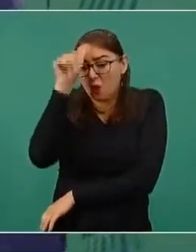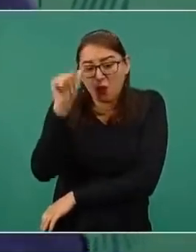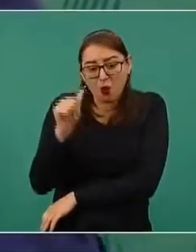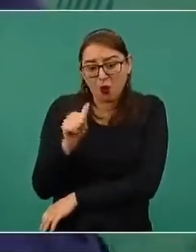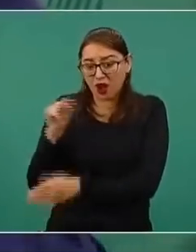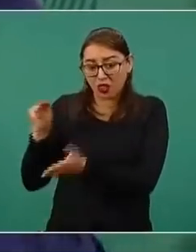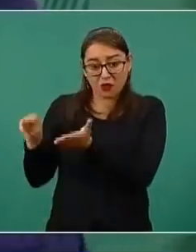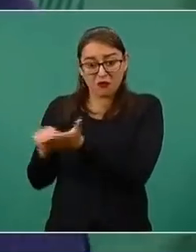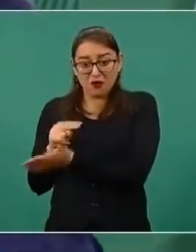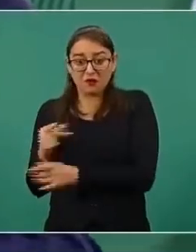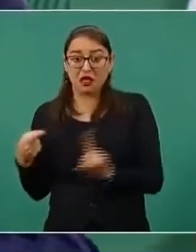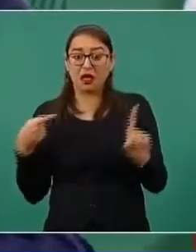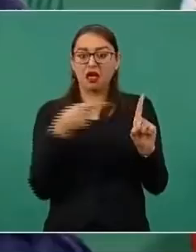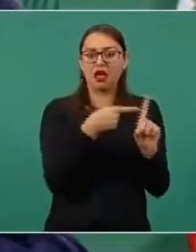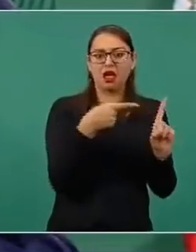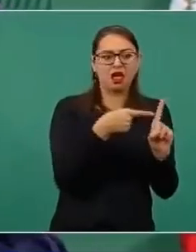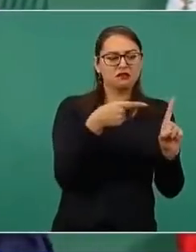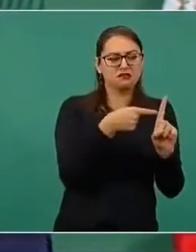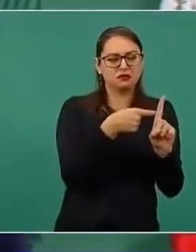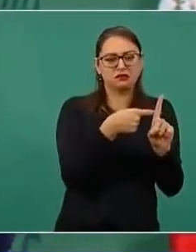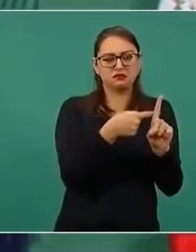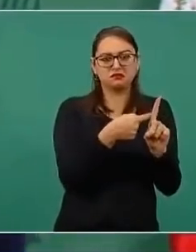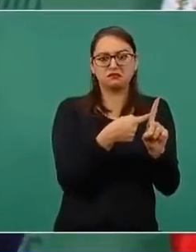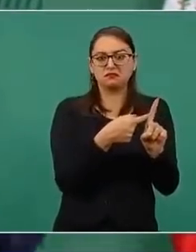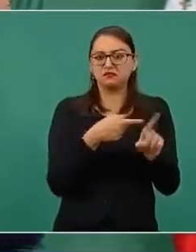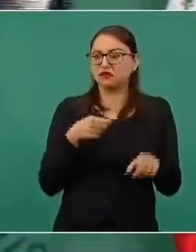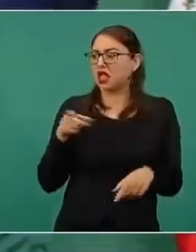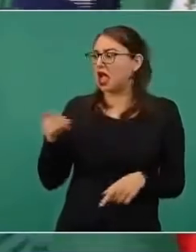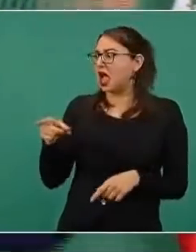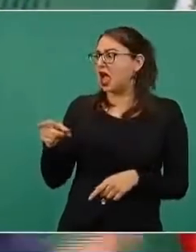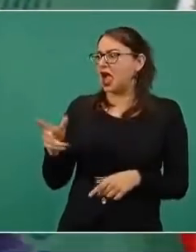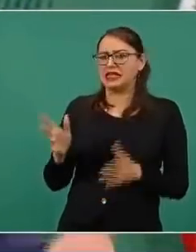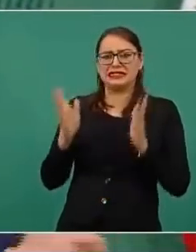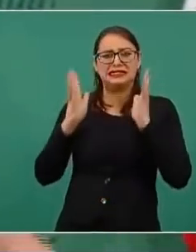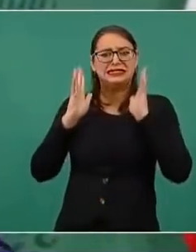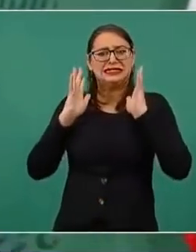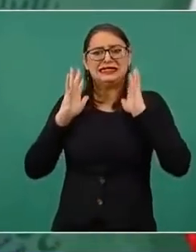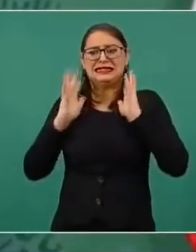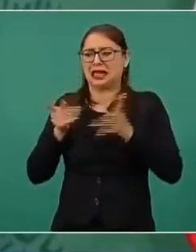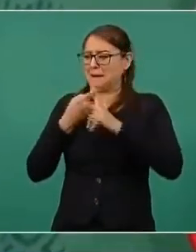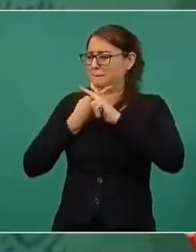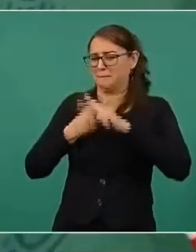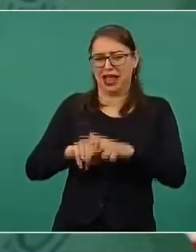lo confunde y dice: se ha dado un golpe de Estado.